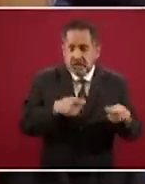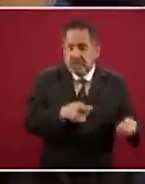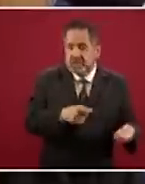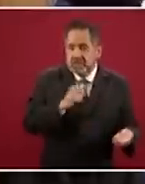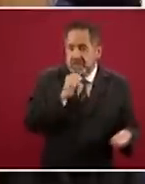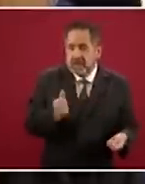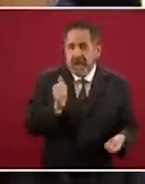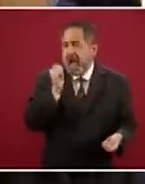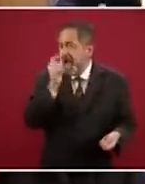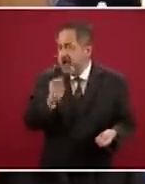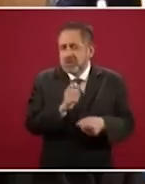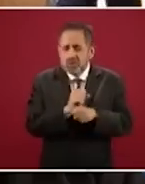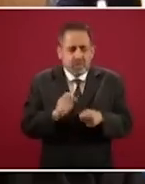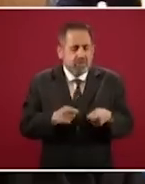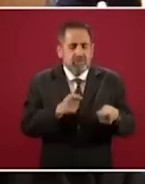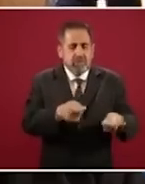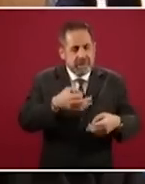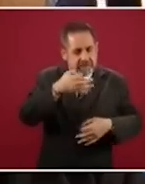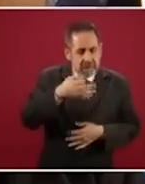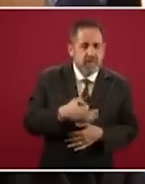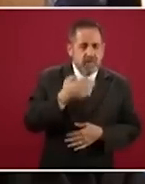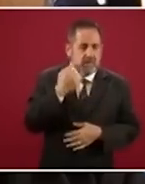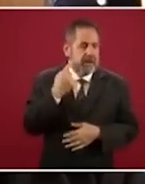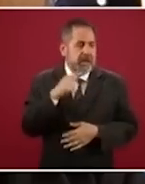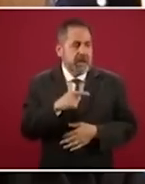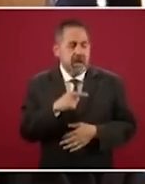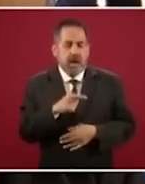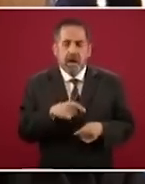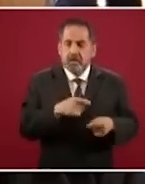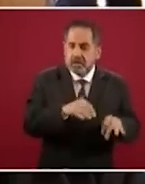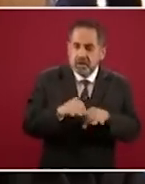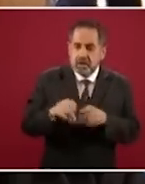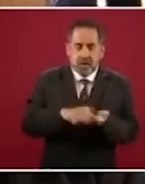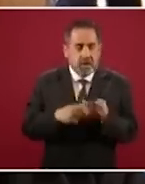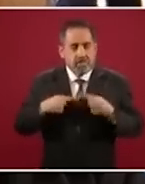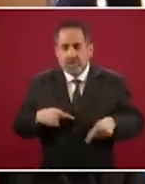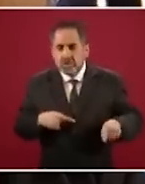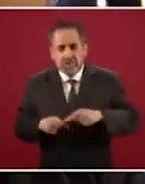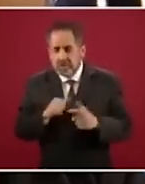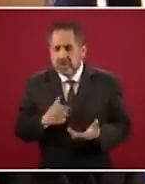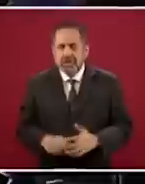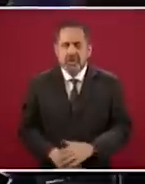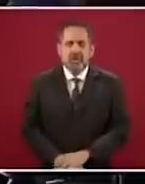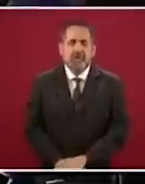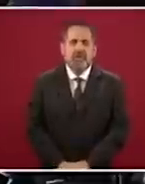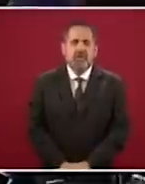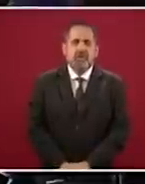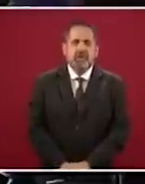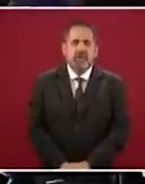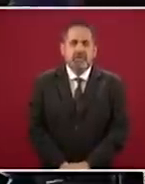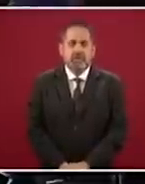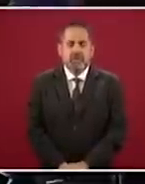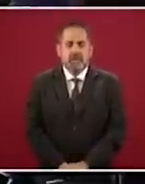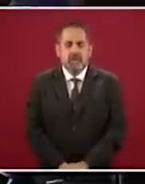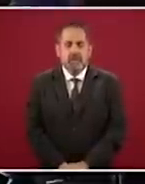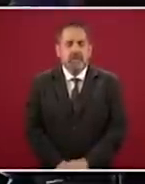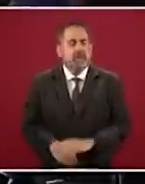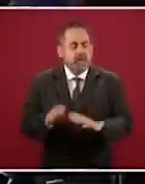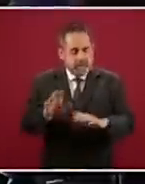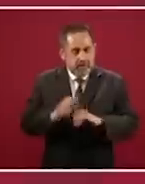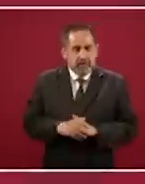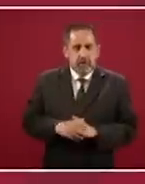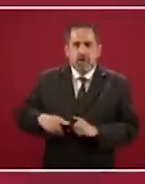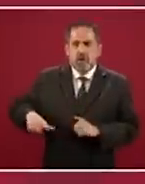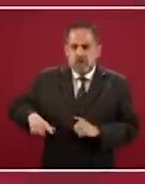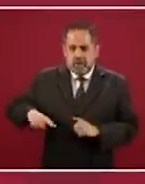con lo mínimo, lo digno de para el trabajo de estas personas. Sí, mira, estamos limpiando de corrupción